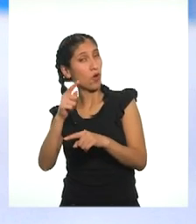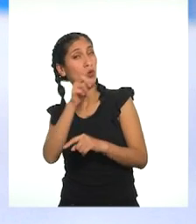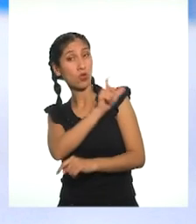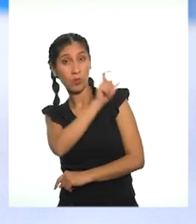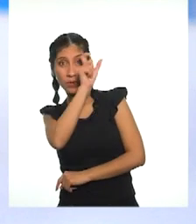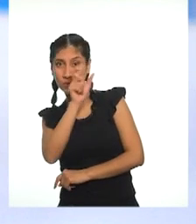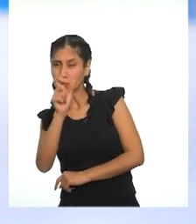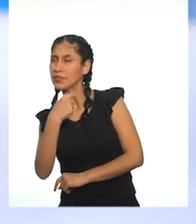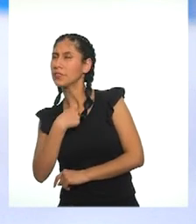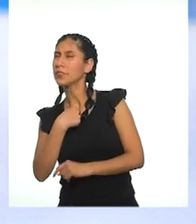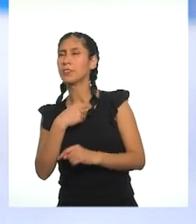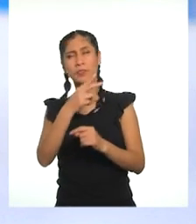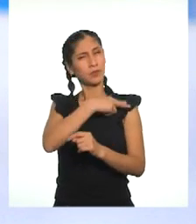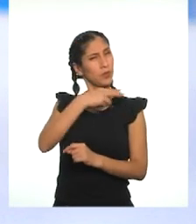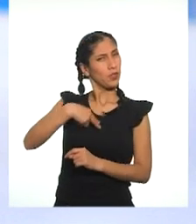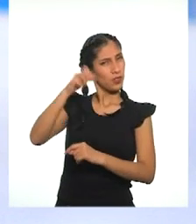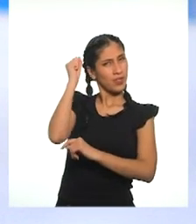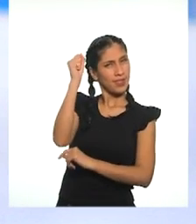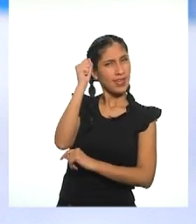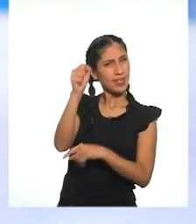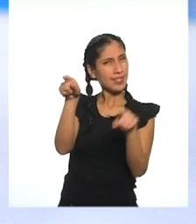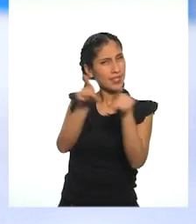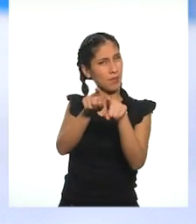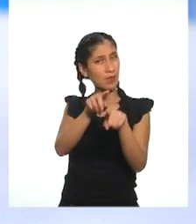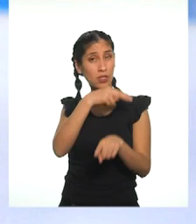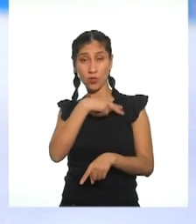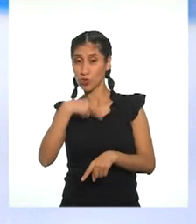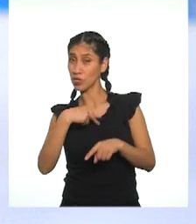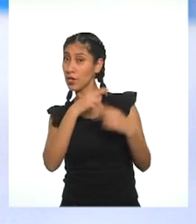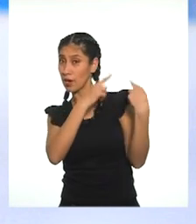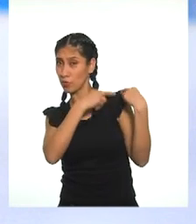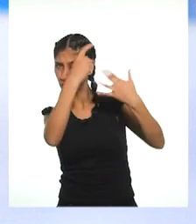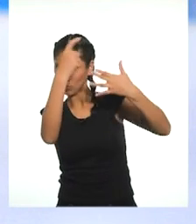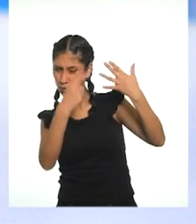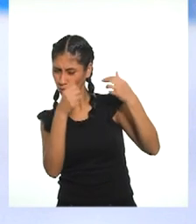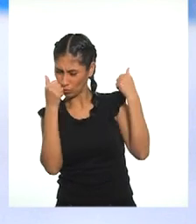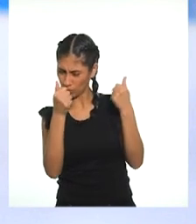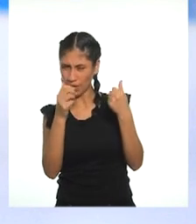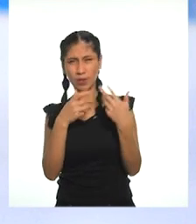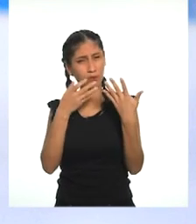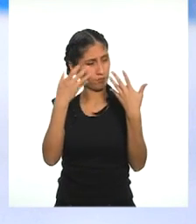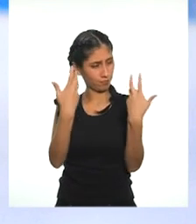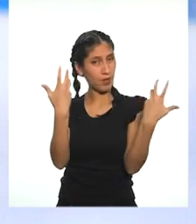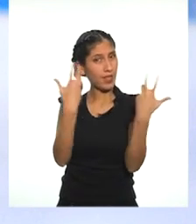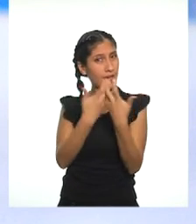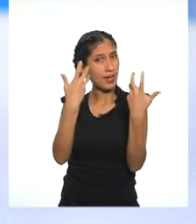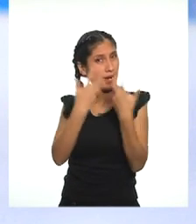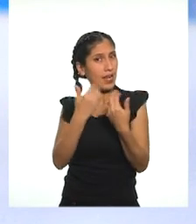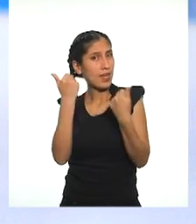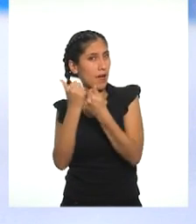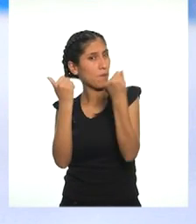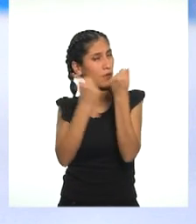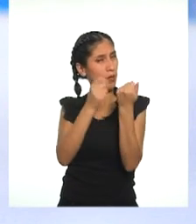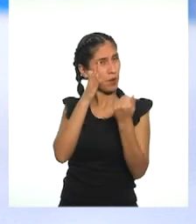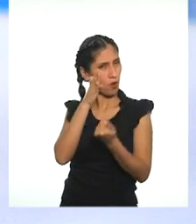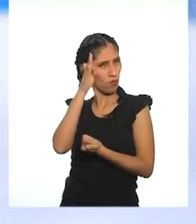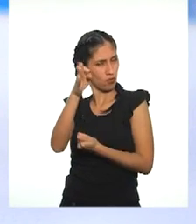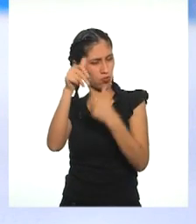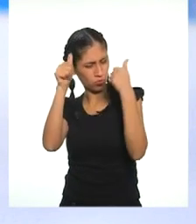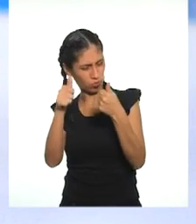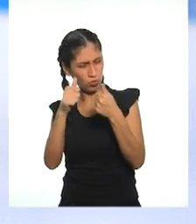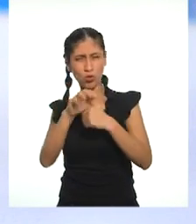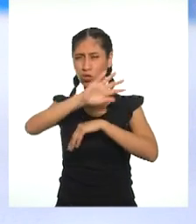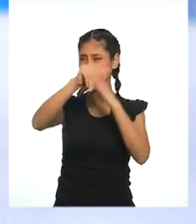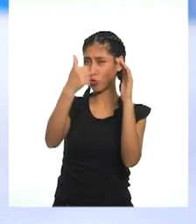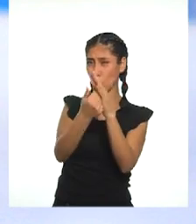de ejercer nuestros derechos y cumplir nuestros deberes para lograr ese futuro mejor, donde se cumplan los ideales de la